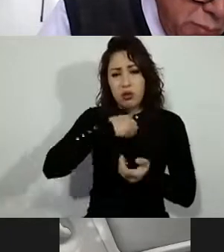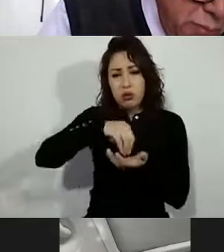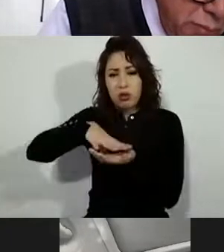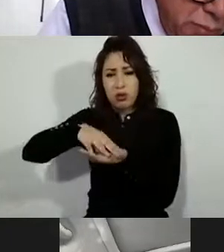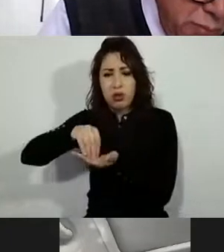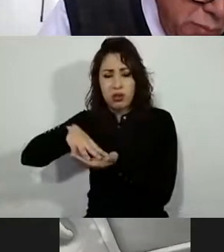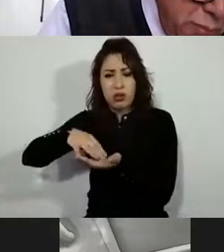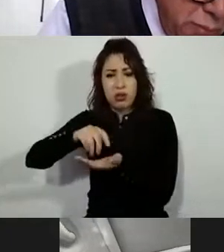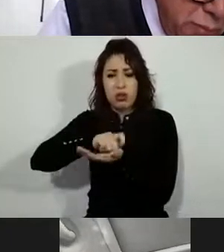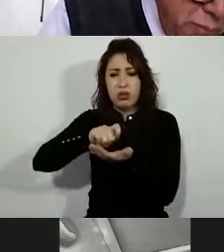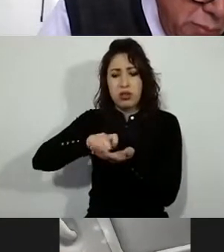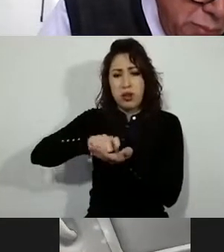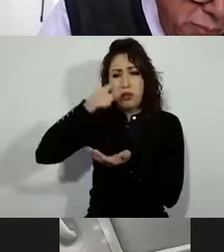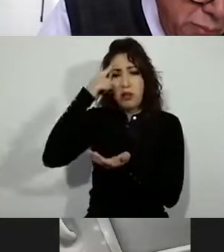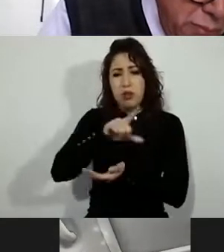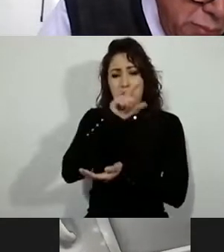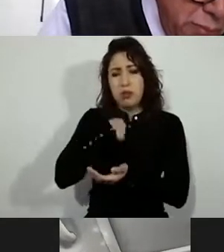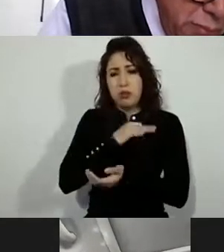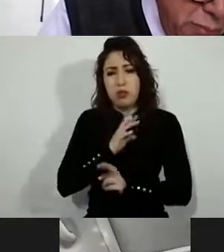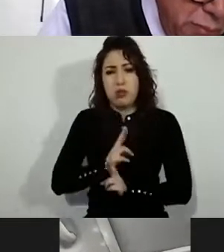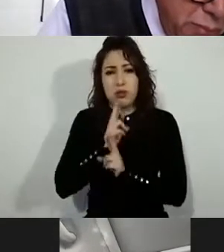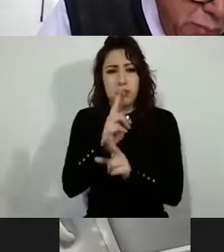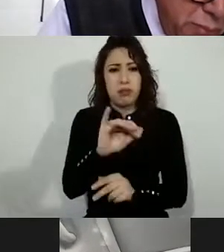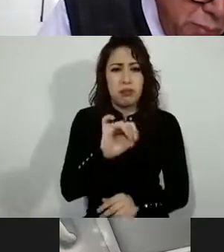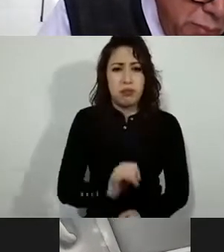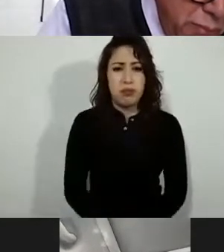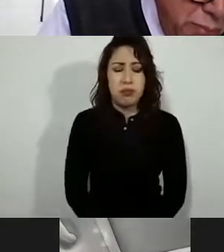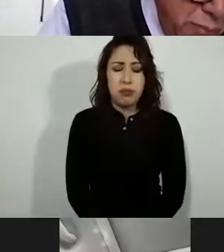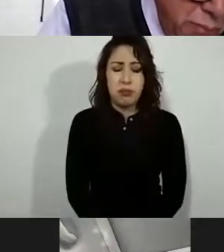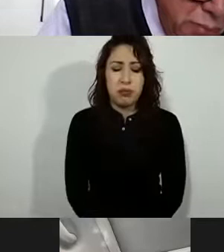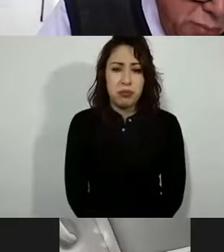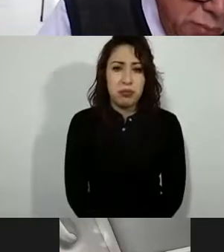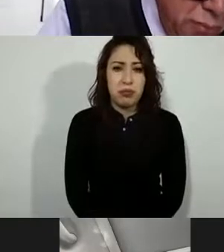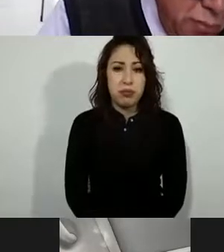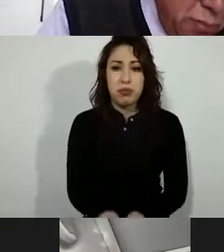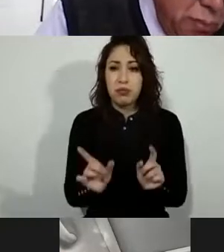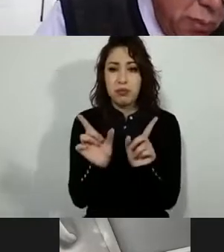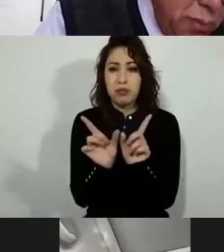diputados pudieran y quisieran hacerme. Es cuanto.